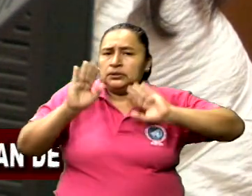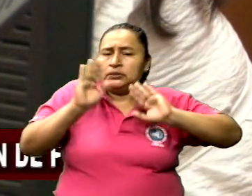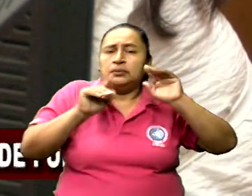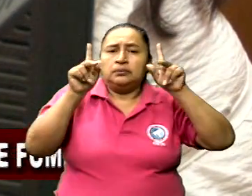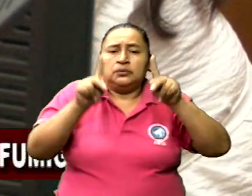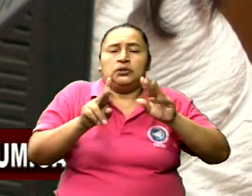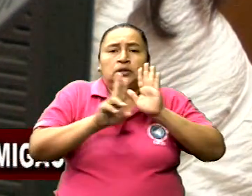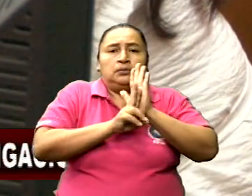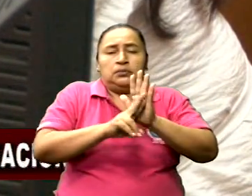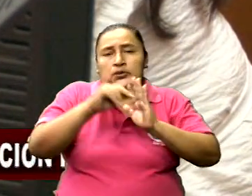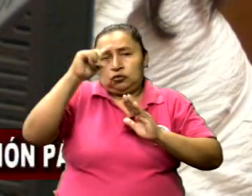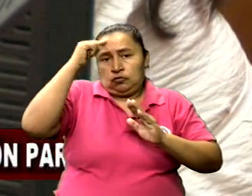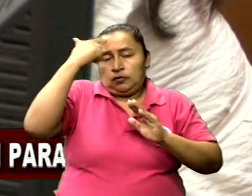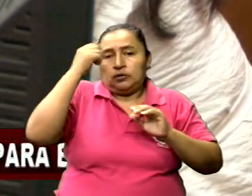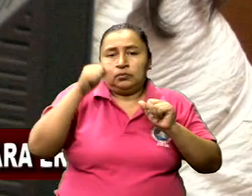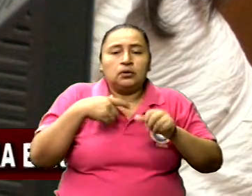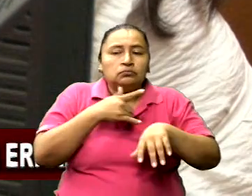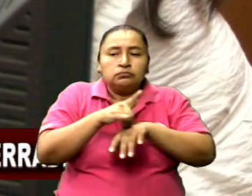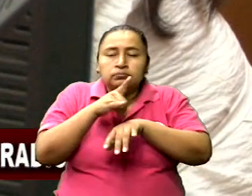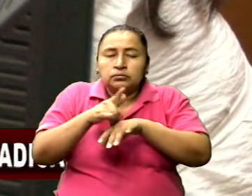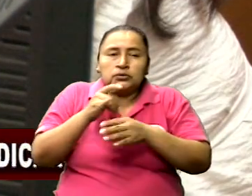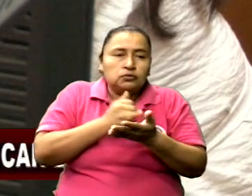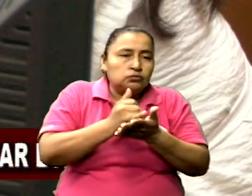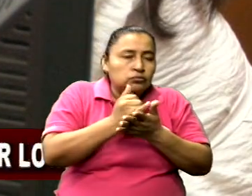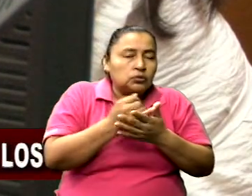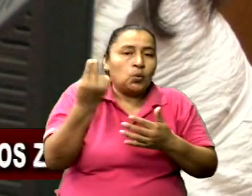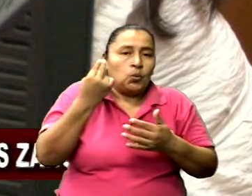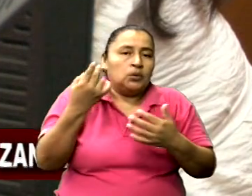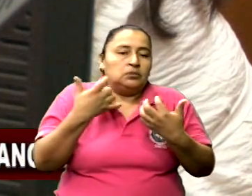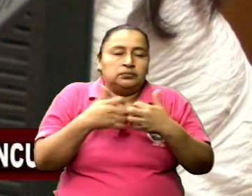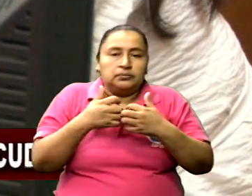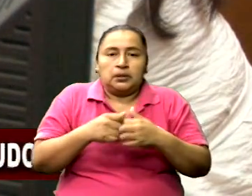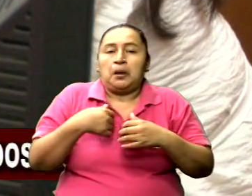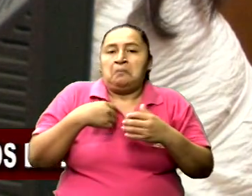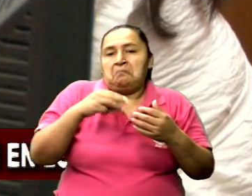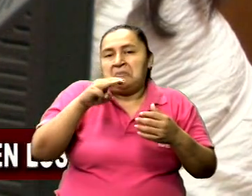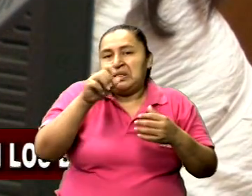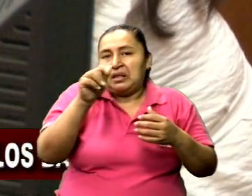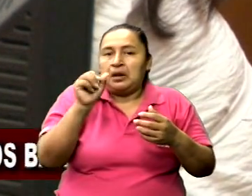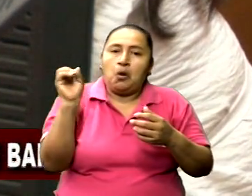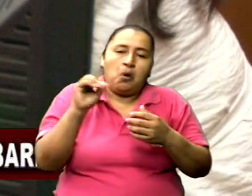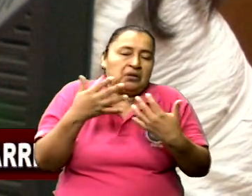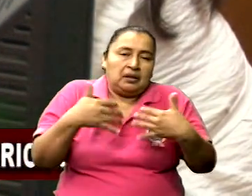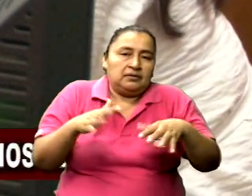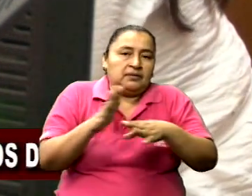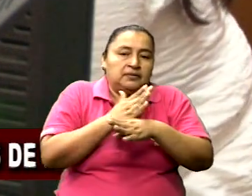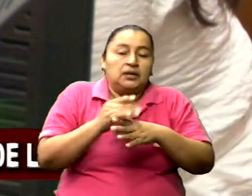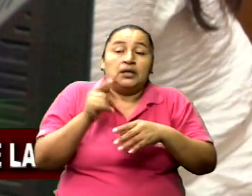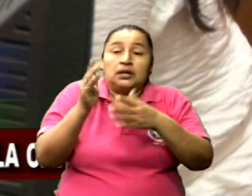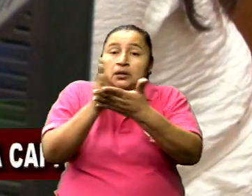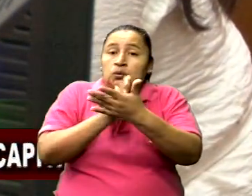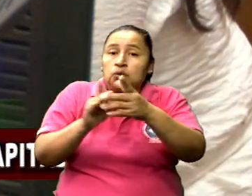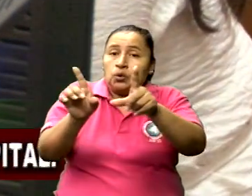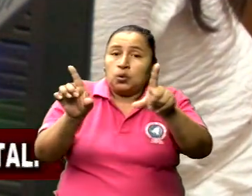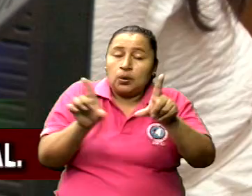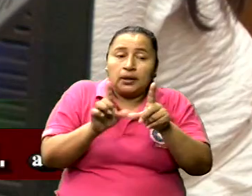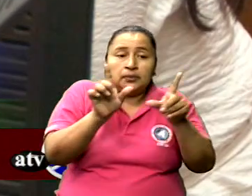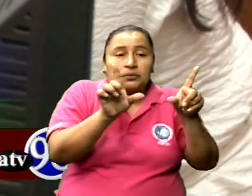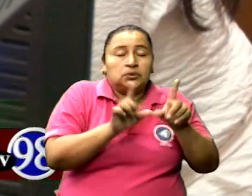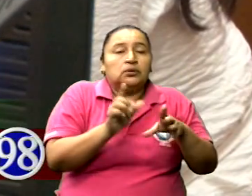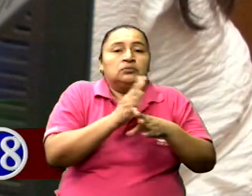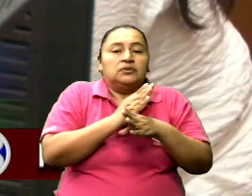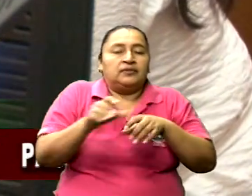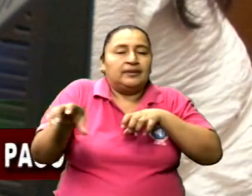representando al Estado en las concesiones de exploración y explotación de los recursos minerales, metálicos y no metálicos, en áreas de reserva, así como en todas aquellas